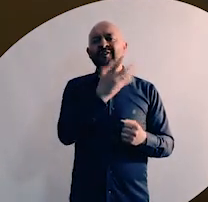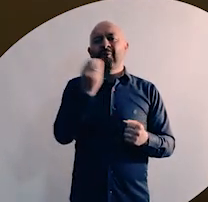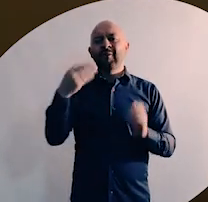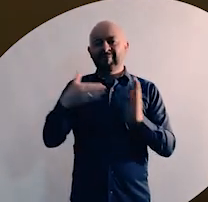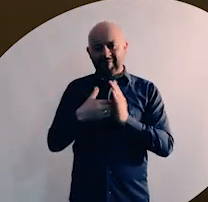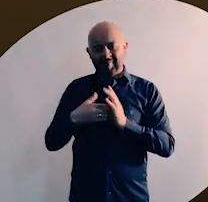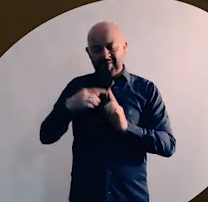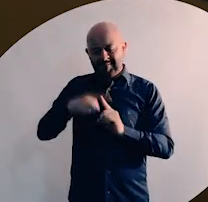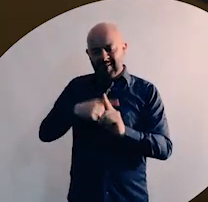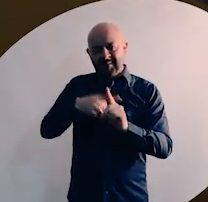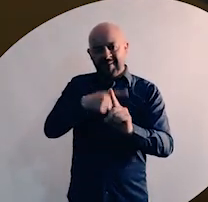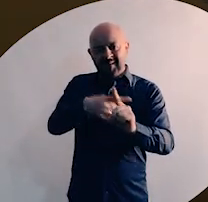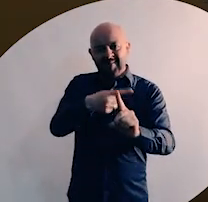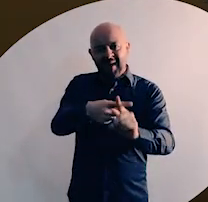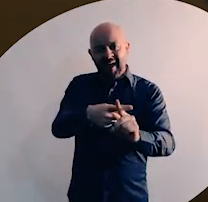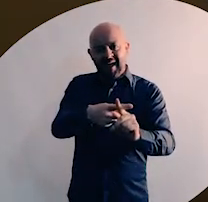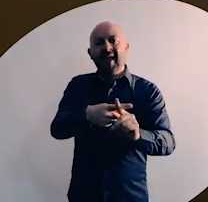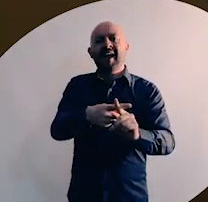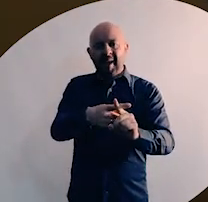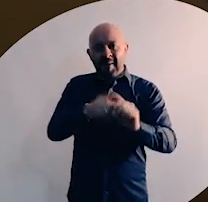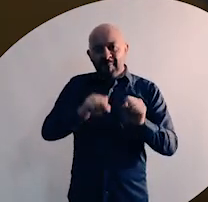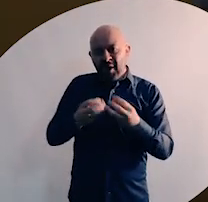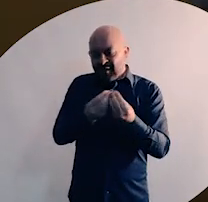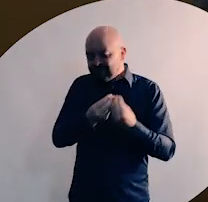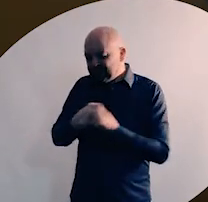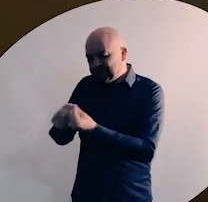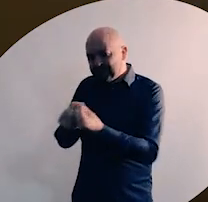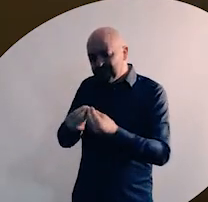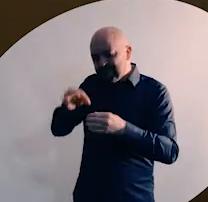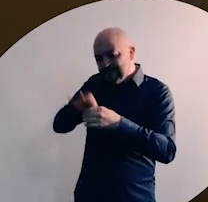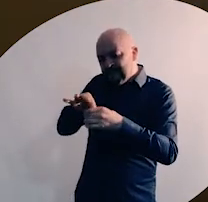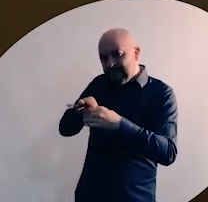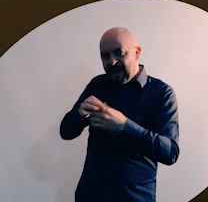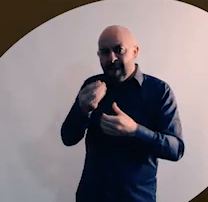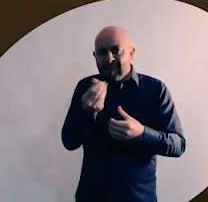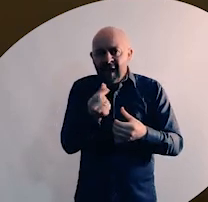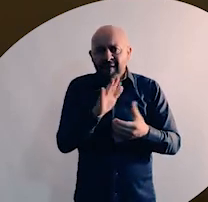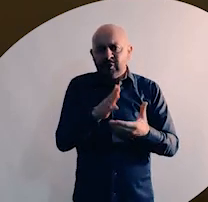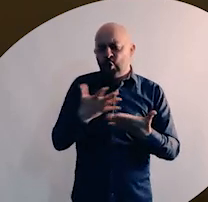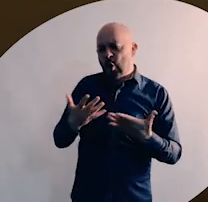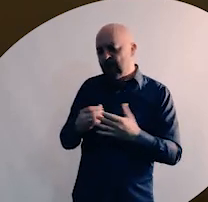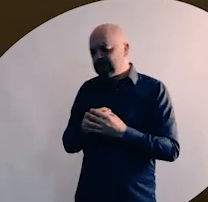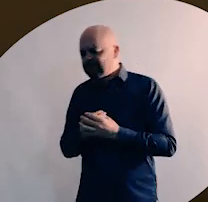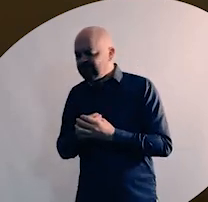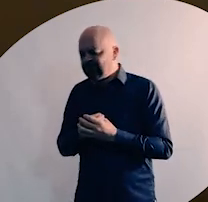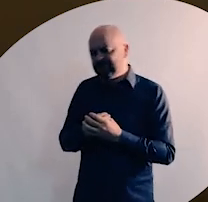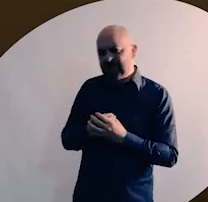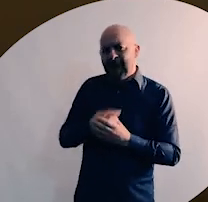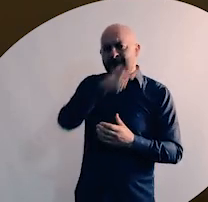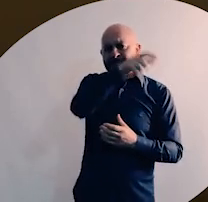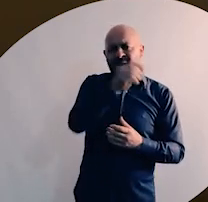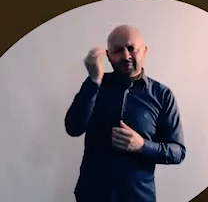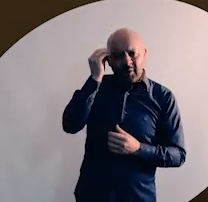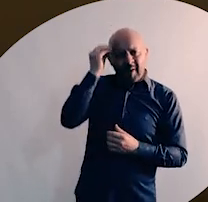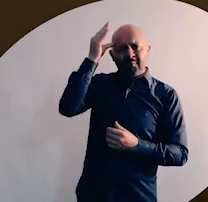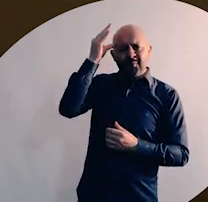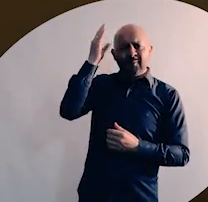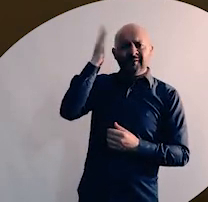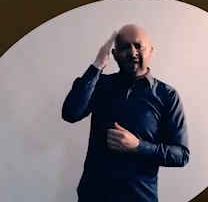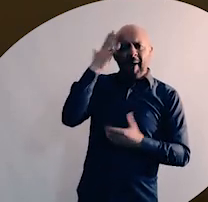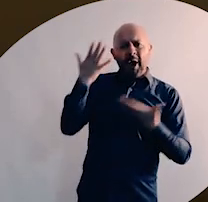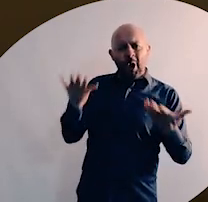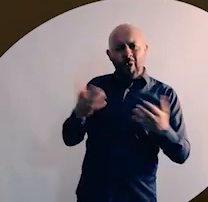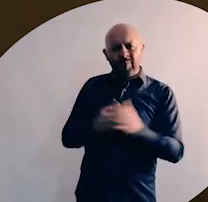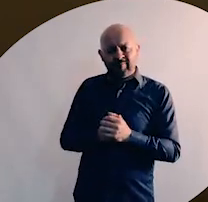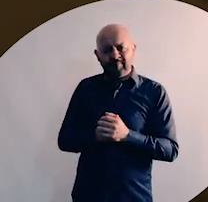inversiones de 50 mil pesos participar en el mercado de valores y que sus dineros sean invertidos